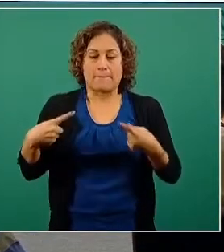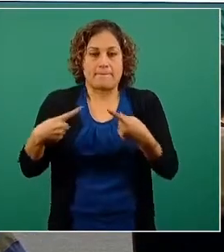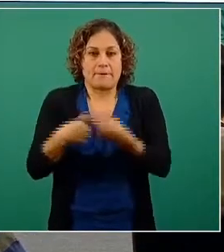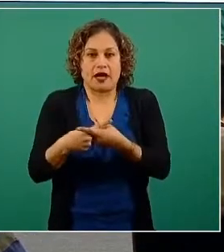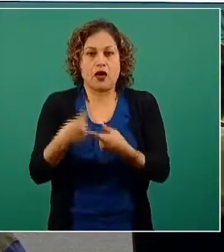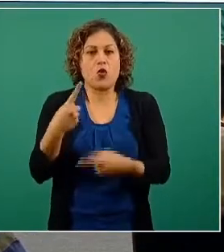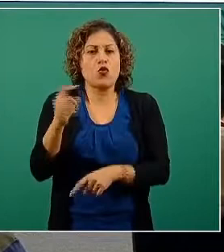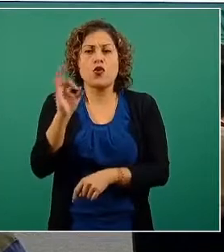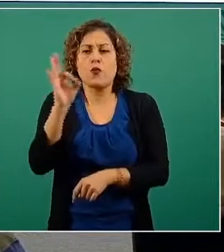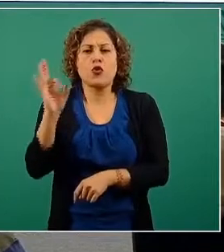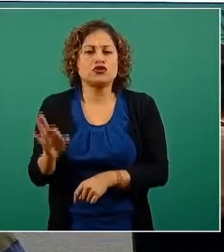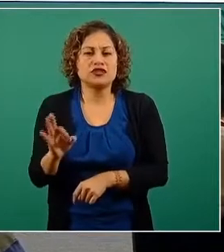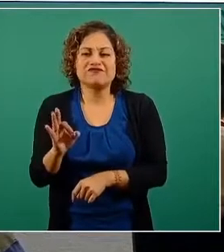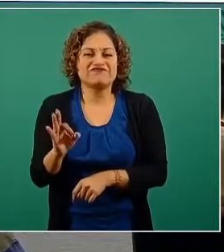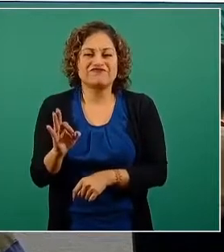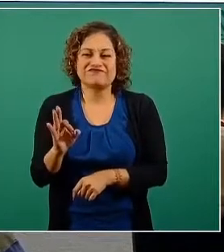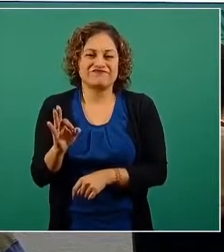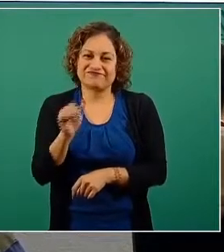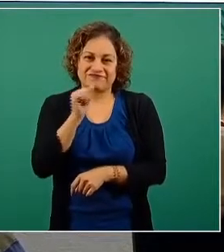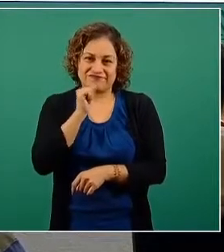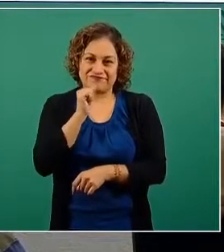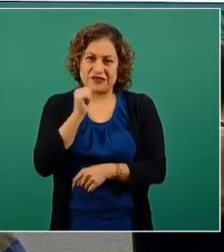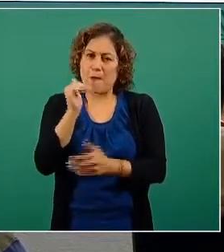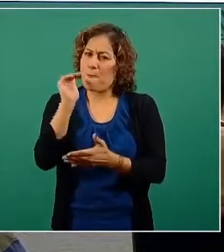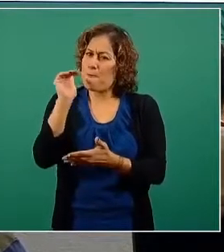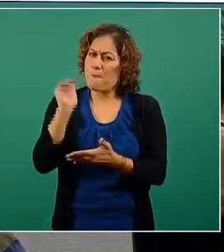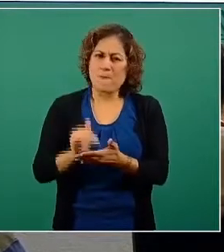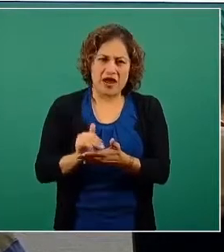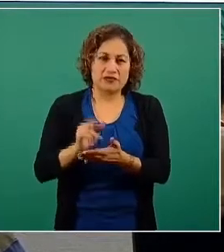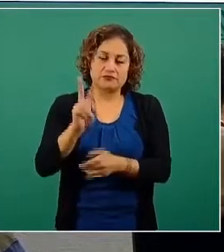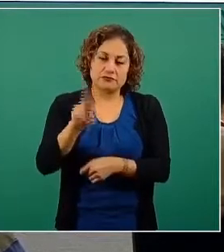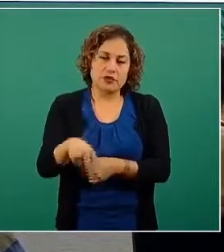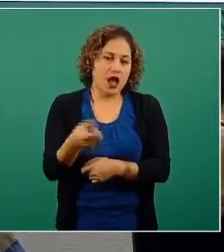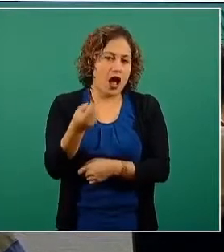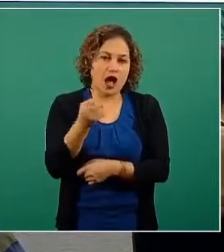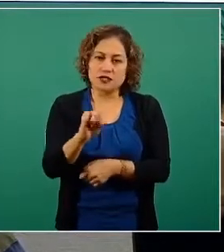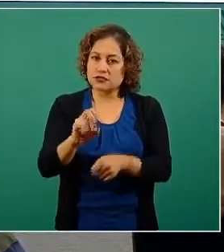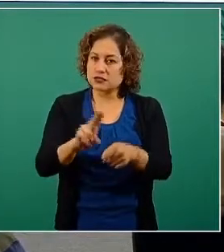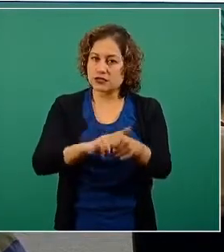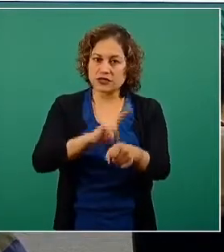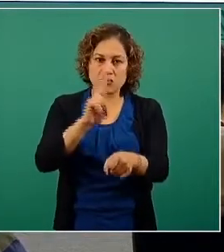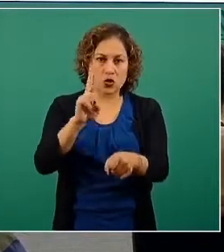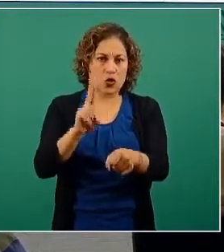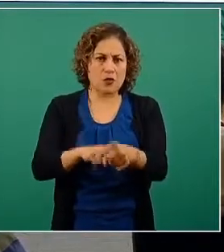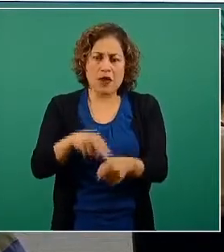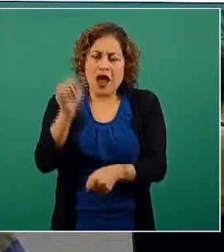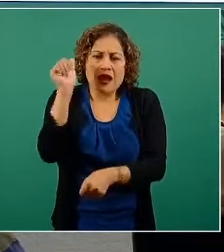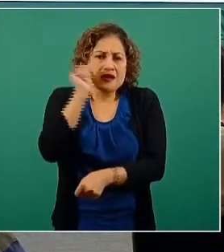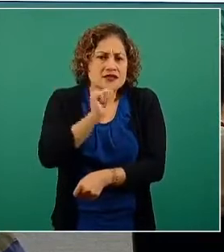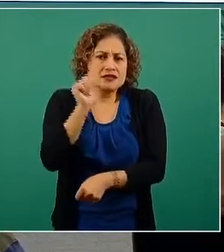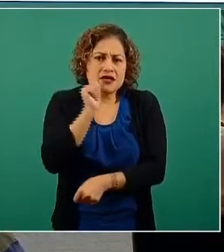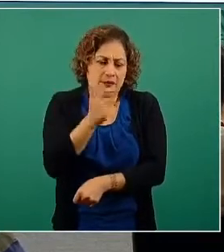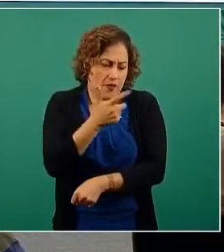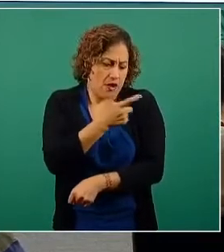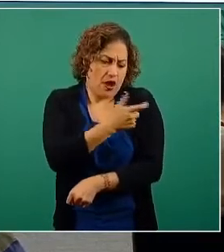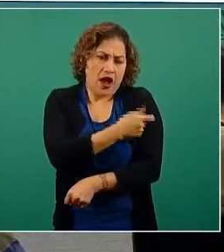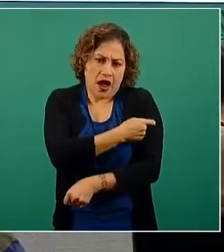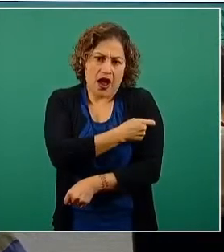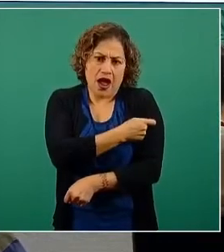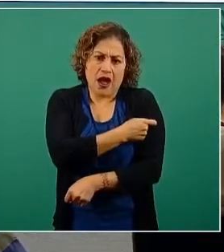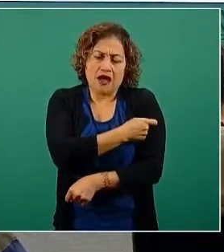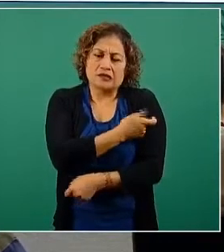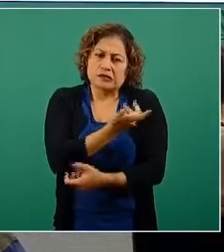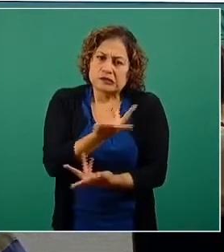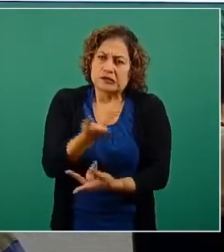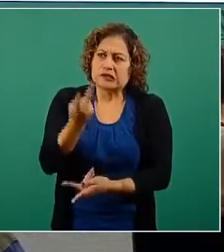toda aplicación de vacuna, en todo biológico aplicado, es esperado que se presente en algún momento una ESAVI. Es